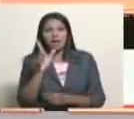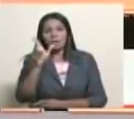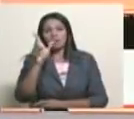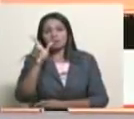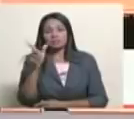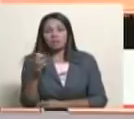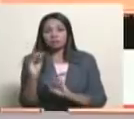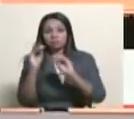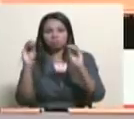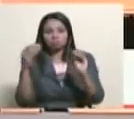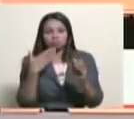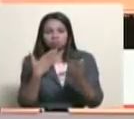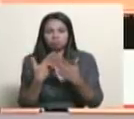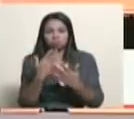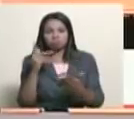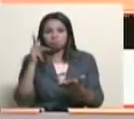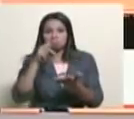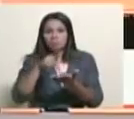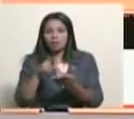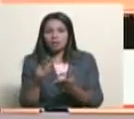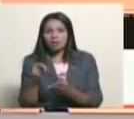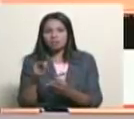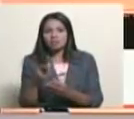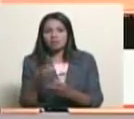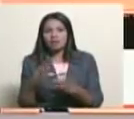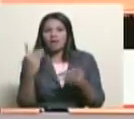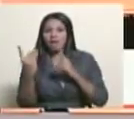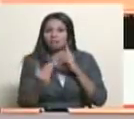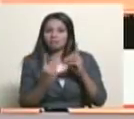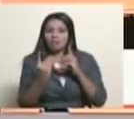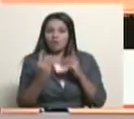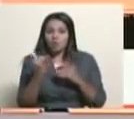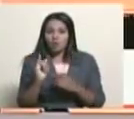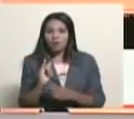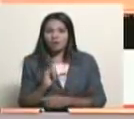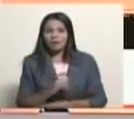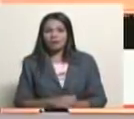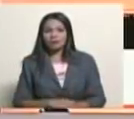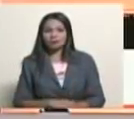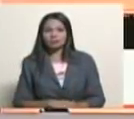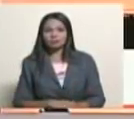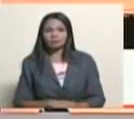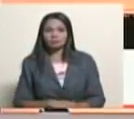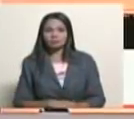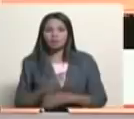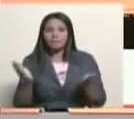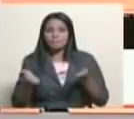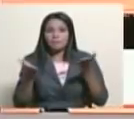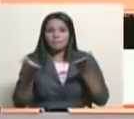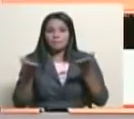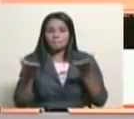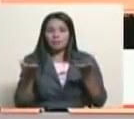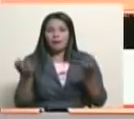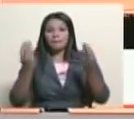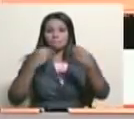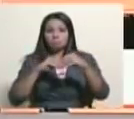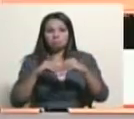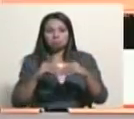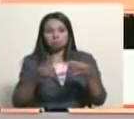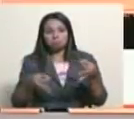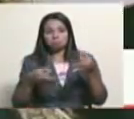Socialista Unido de Venezuela para este gran diálogo. Han surgido muchas propuestas e ideas.